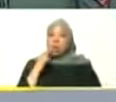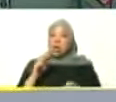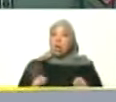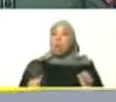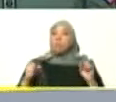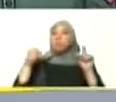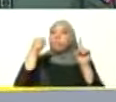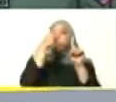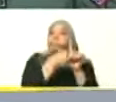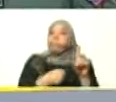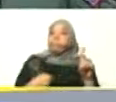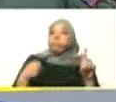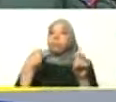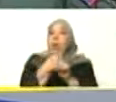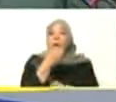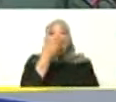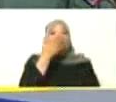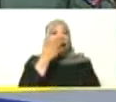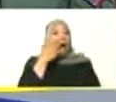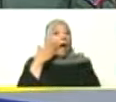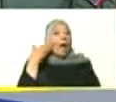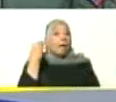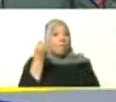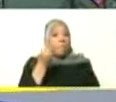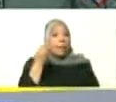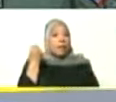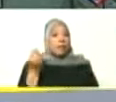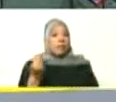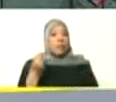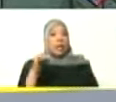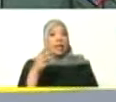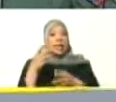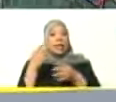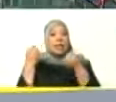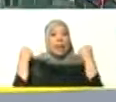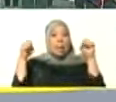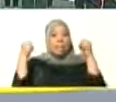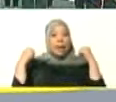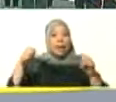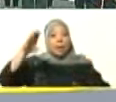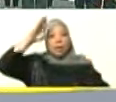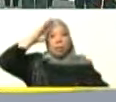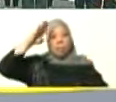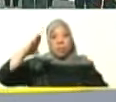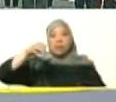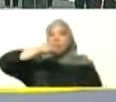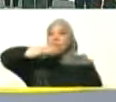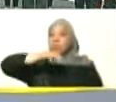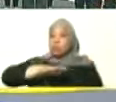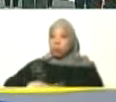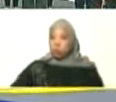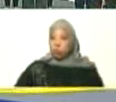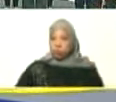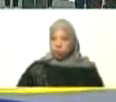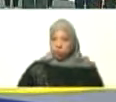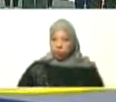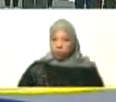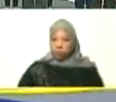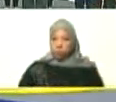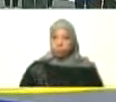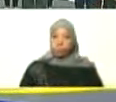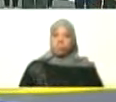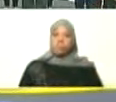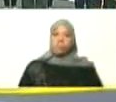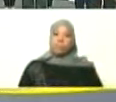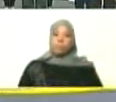lucha, de la experiencia, de los ejercicios militares, del estudio de la historia, del estudio